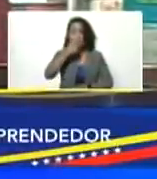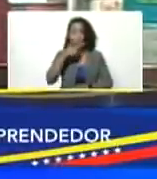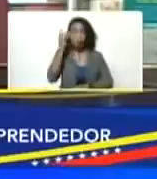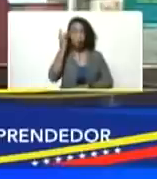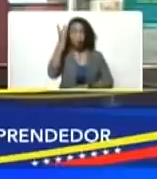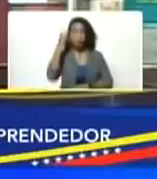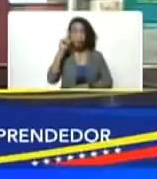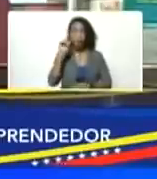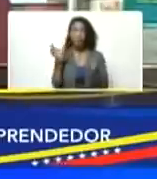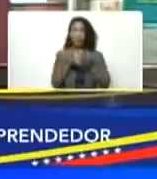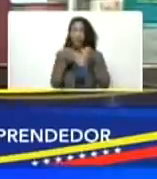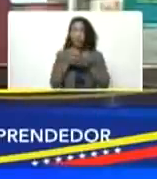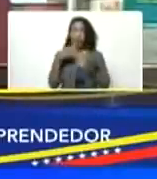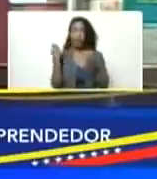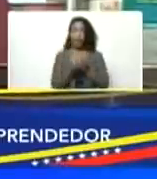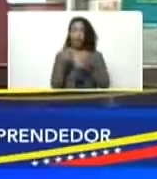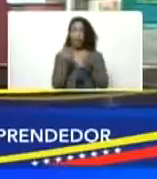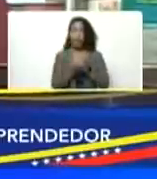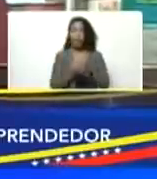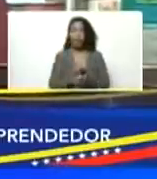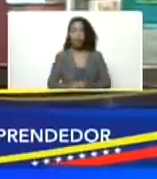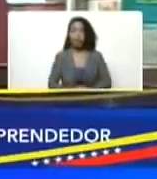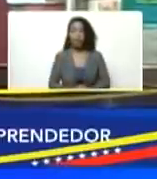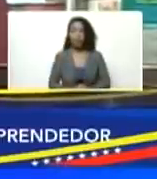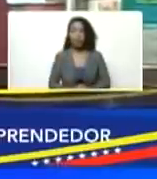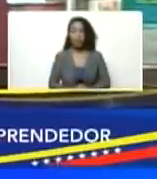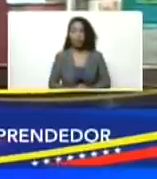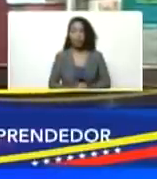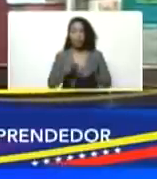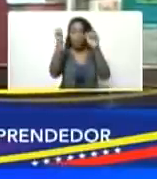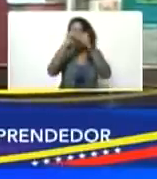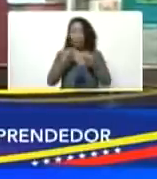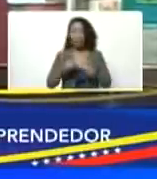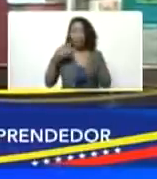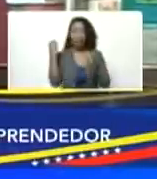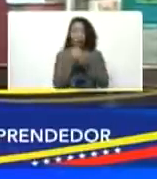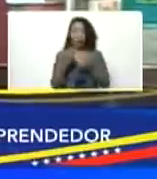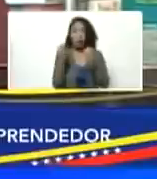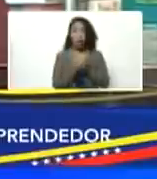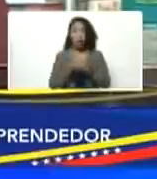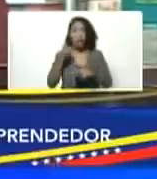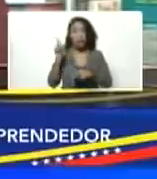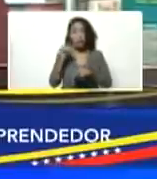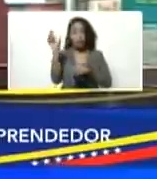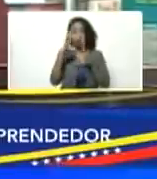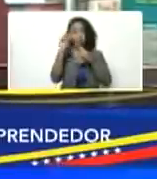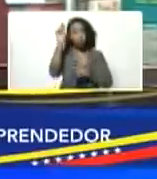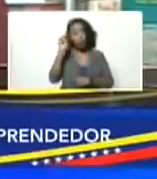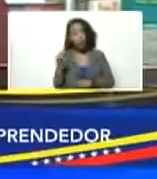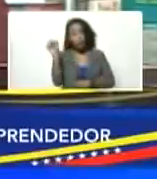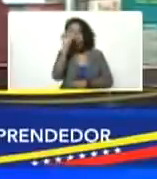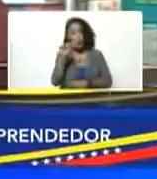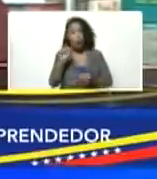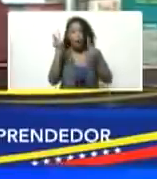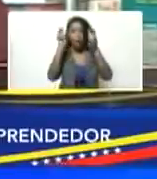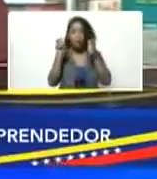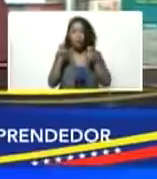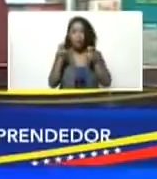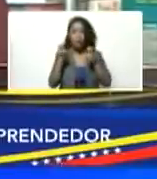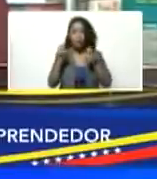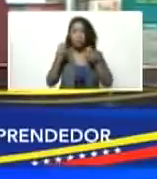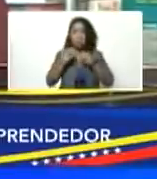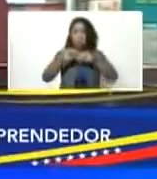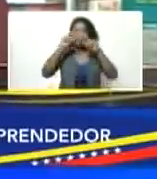de un grupo de jodedores. De artistas jodedores. Y todas las semanas sacan algo nuevo. Me